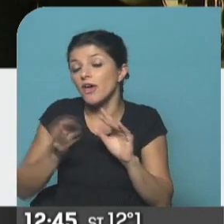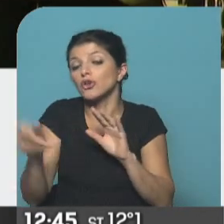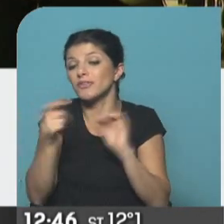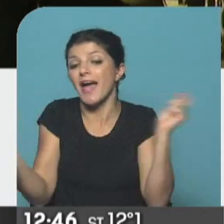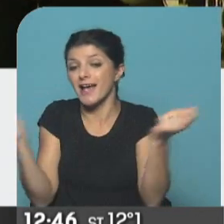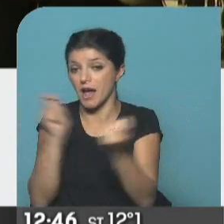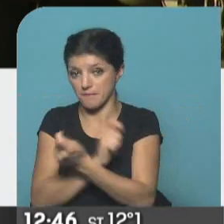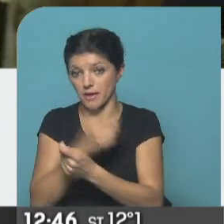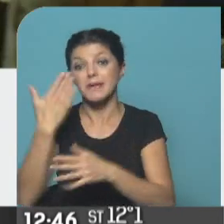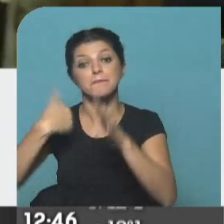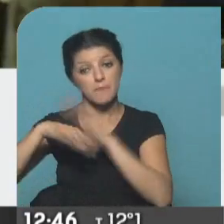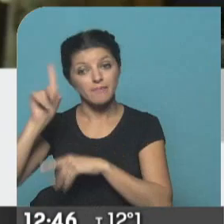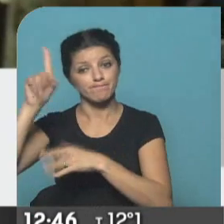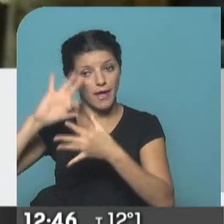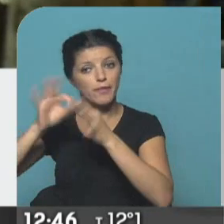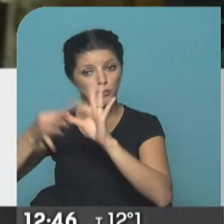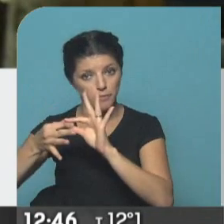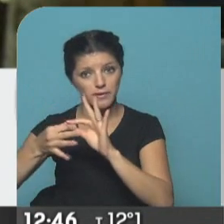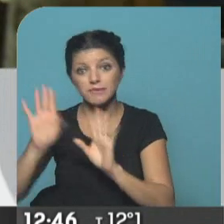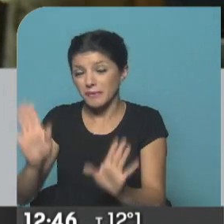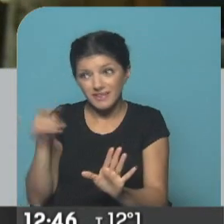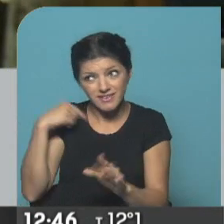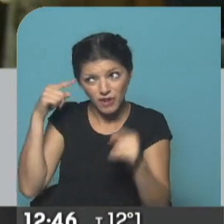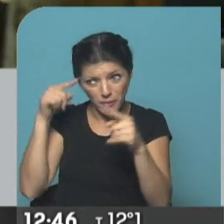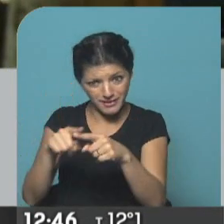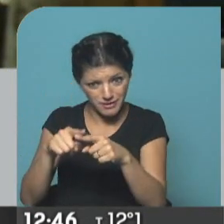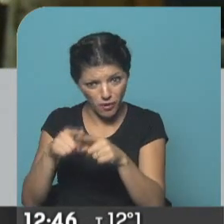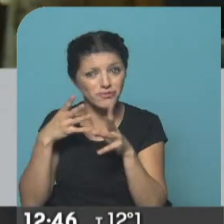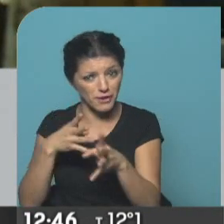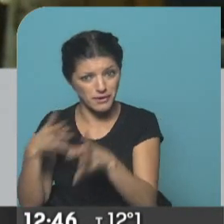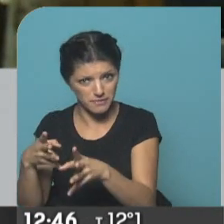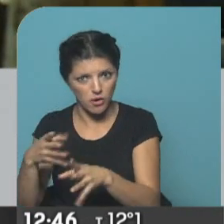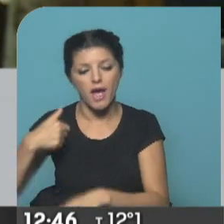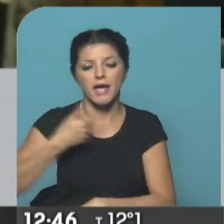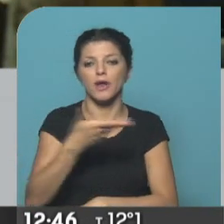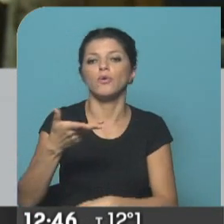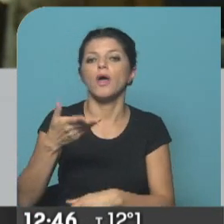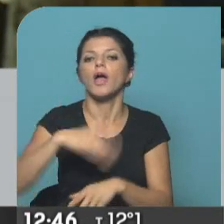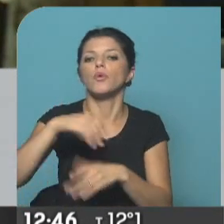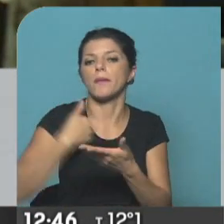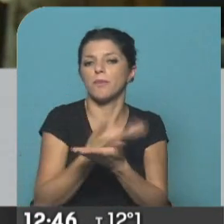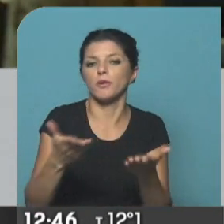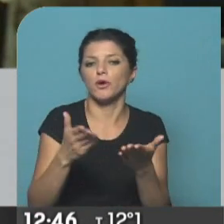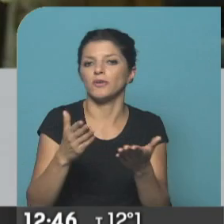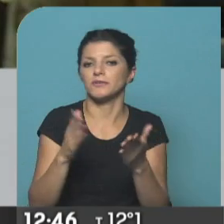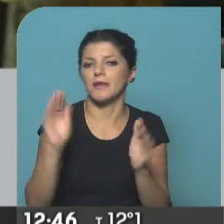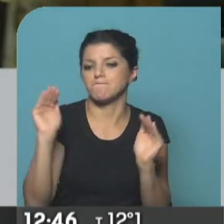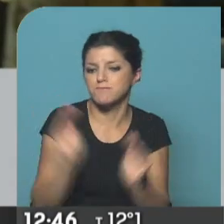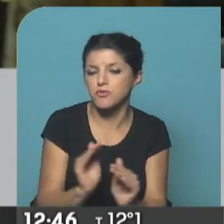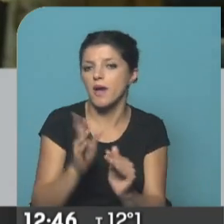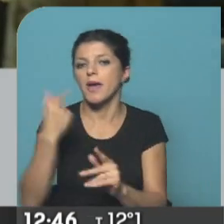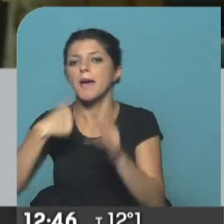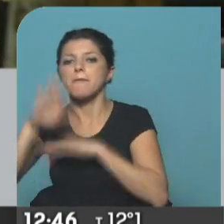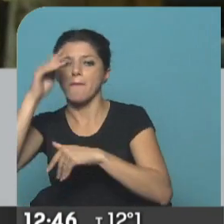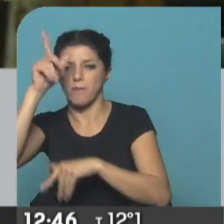las sociedades europeas. Y me parece que es uno de los objetivos del terrorismo, que es que el espacio público se limite, que haya más policía, que haya más vigilancia, que haya más